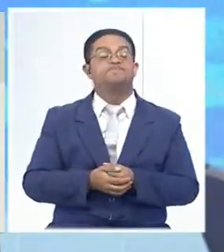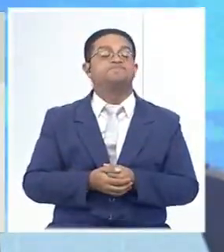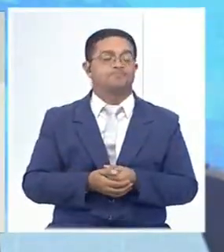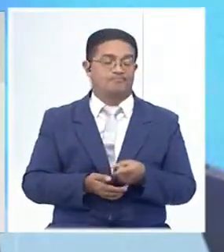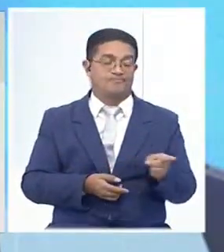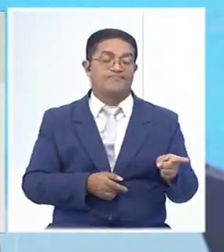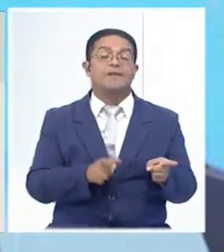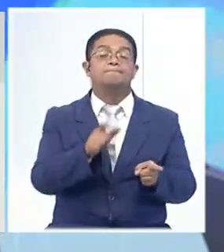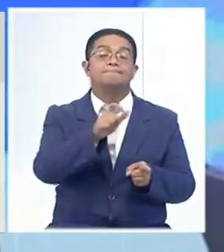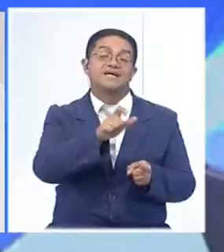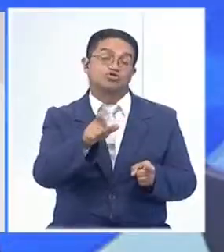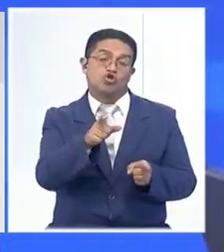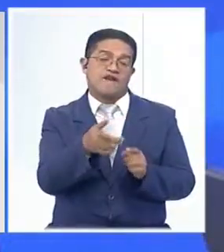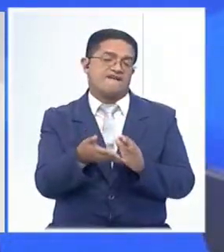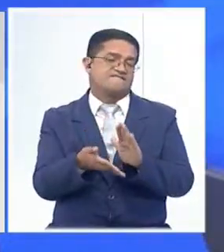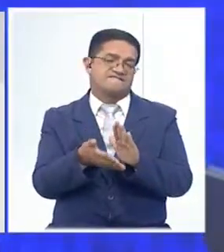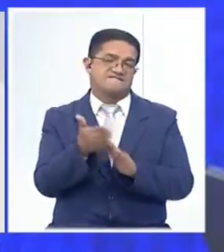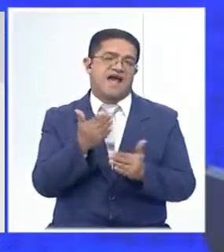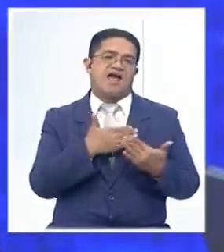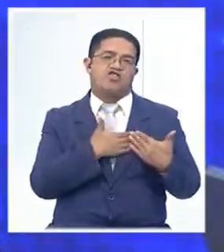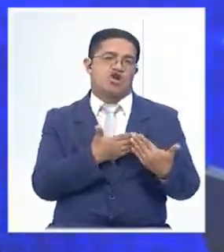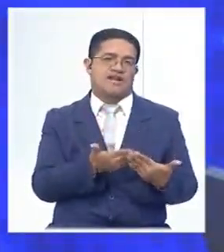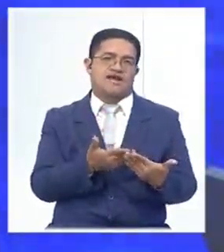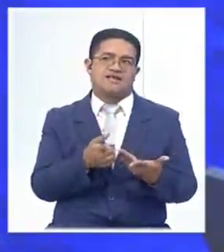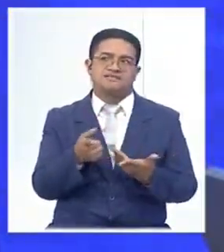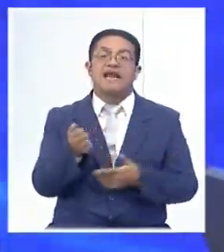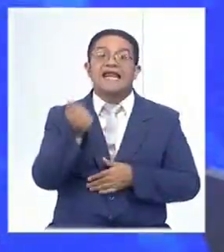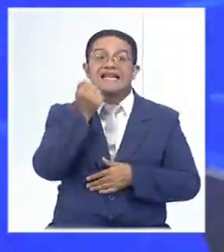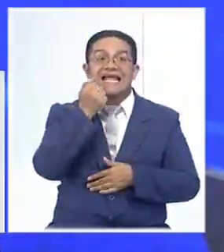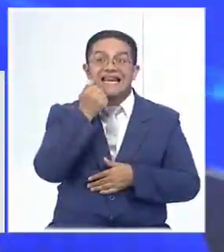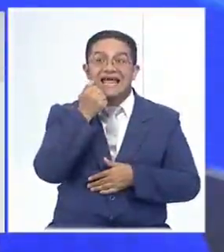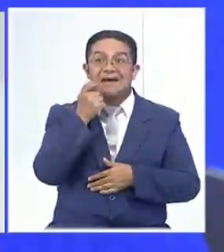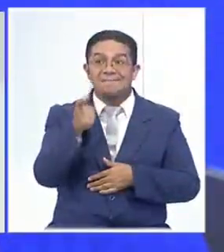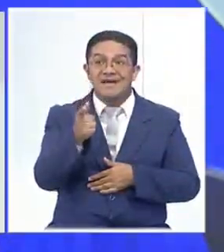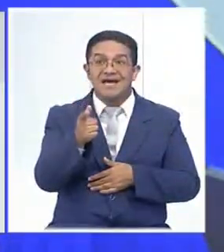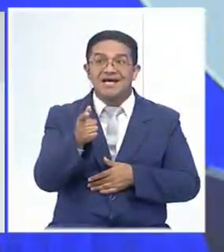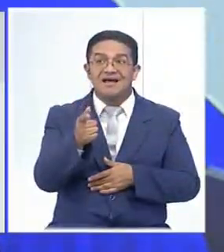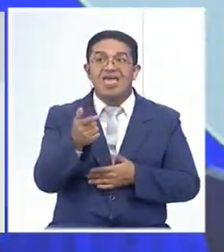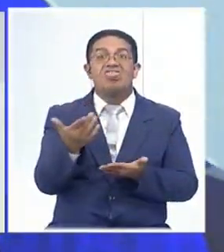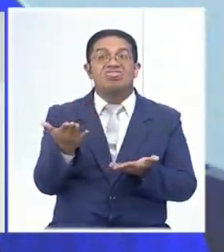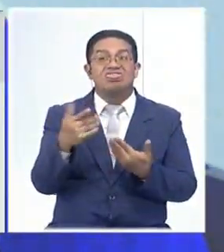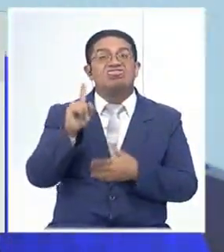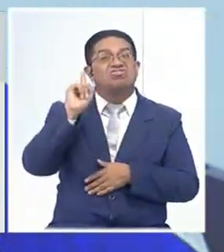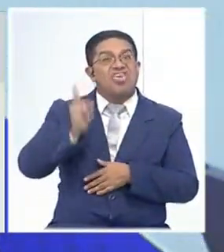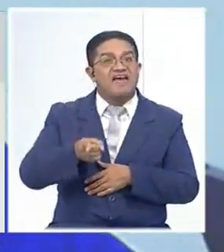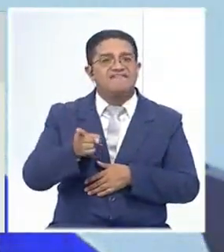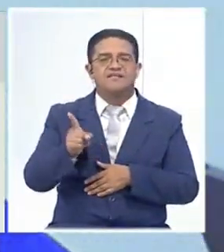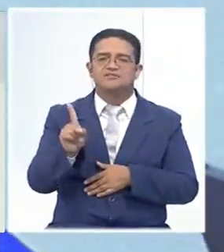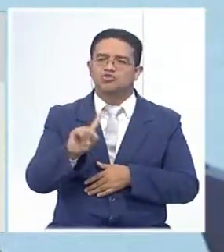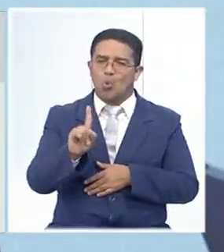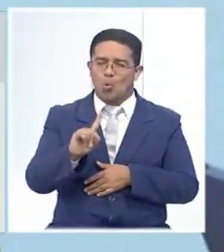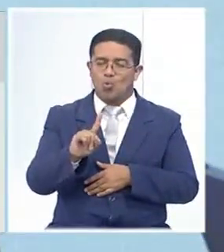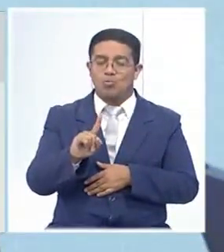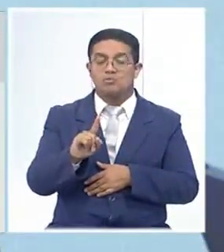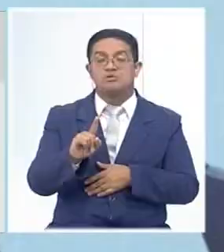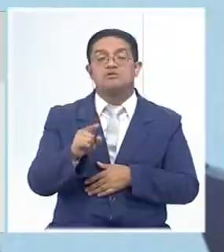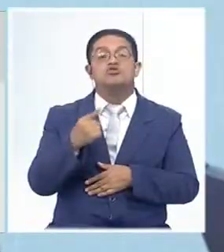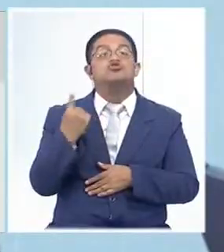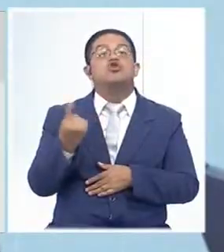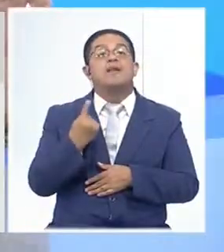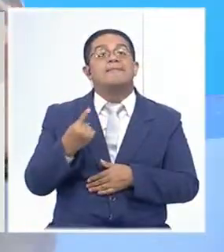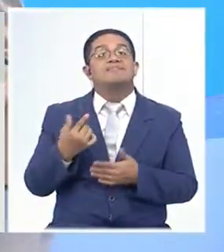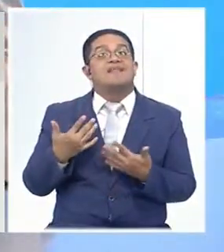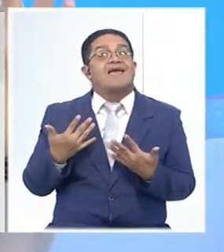persona va a donar sangre, no se le exige que tenga ningún grupo sanguíneo en especial. A menos que sea una emergencia y se